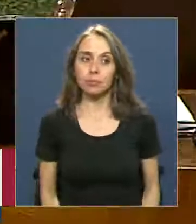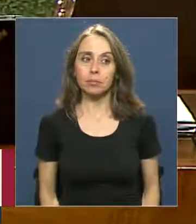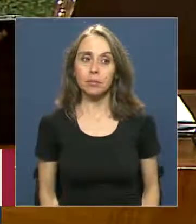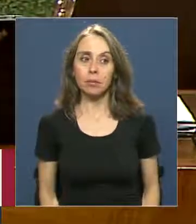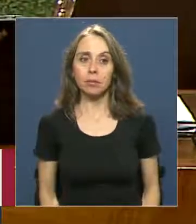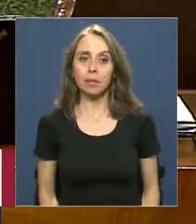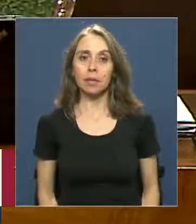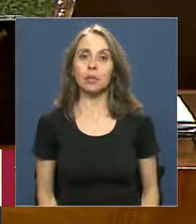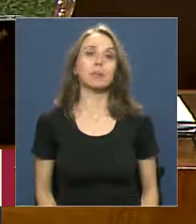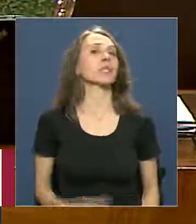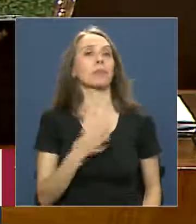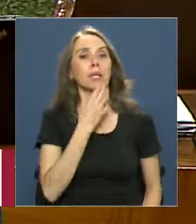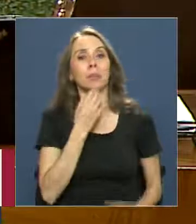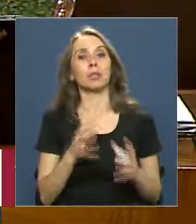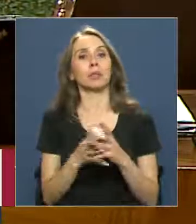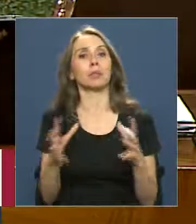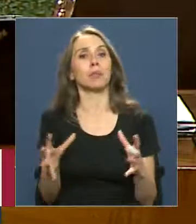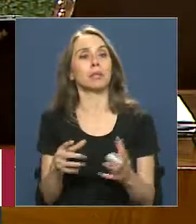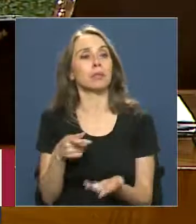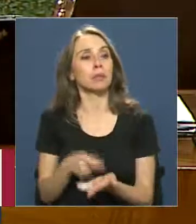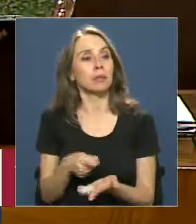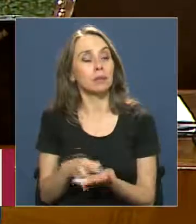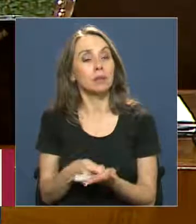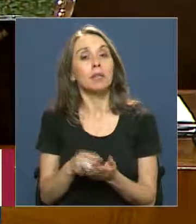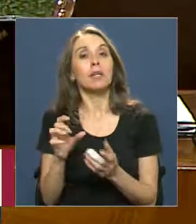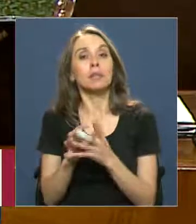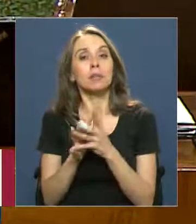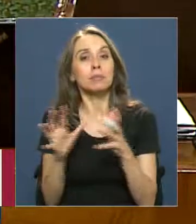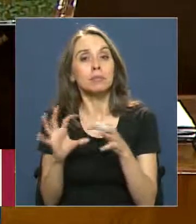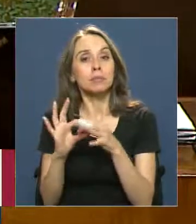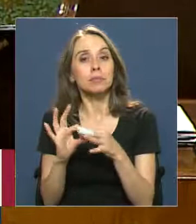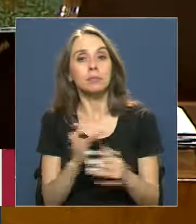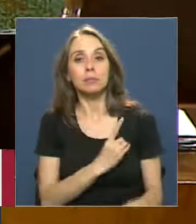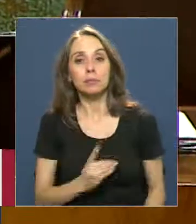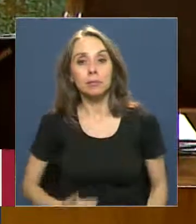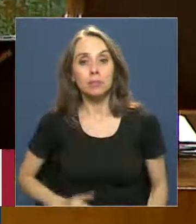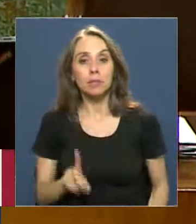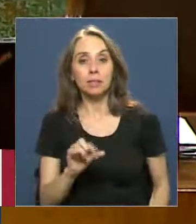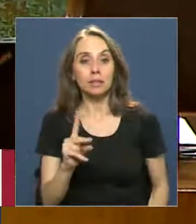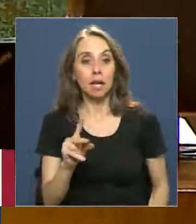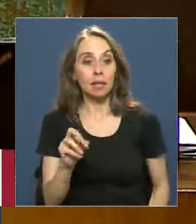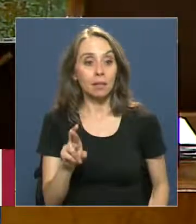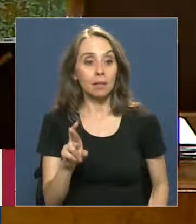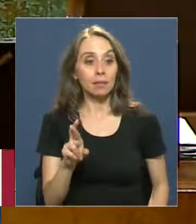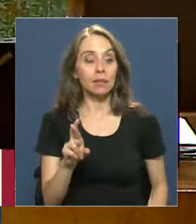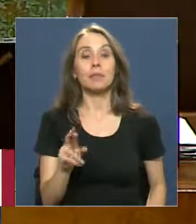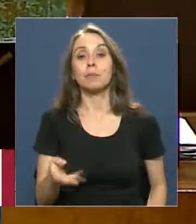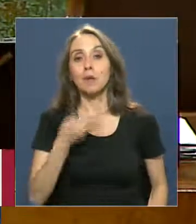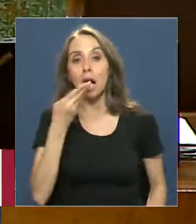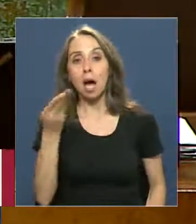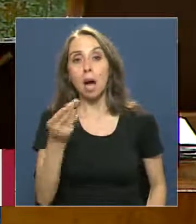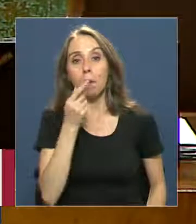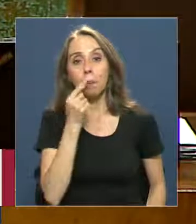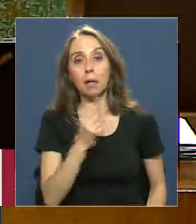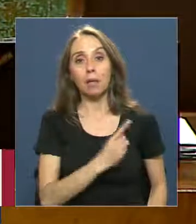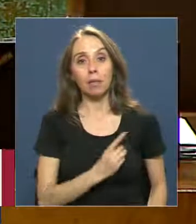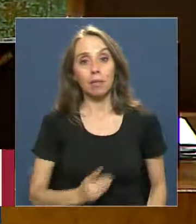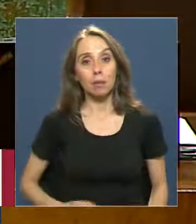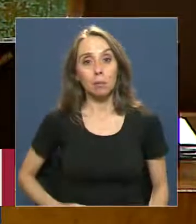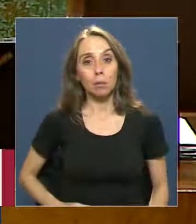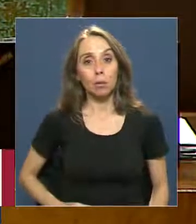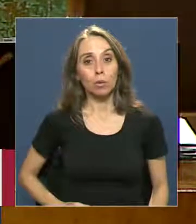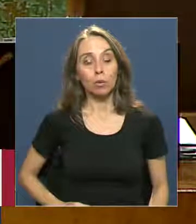Muchas gracias, diputado Saldívar. Quisiera de inmediato entregar el uso de la palabra al honorable diputado